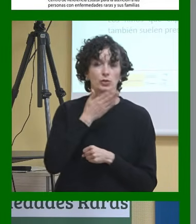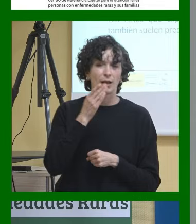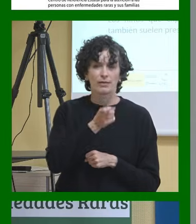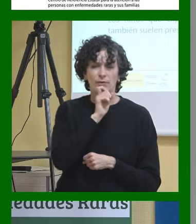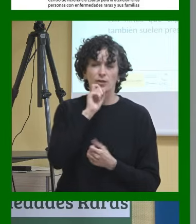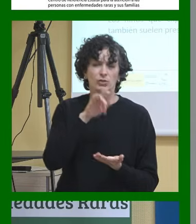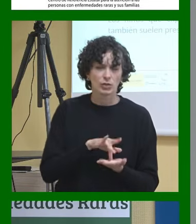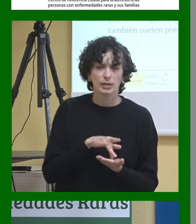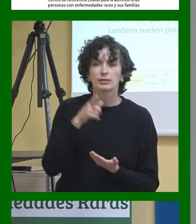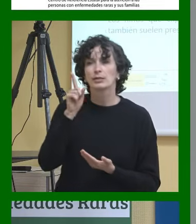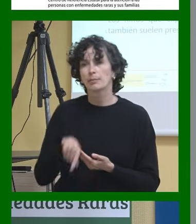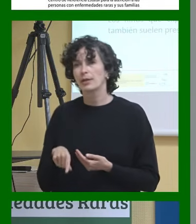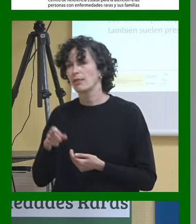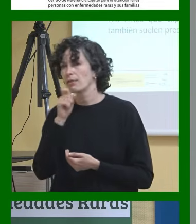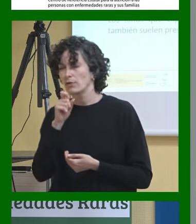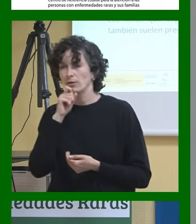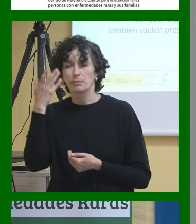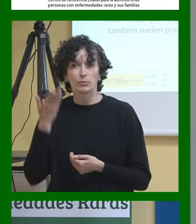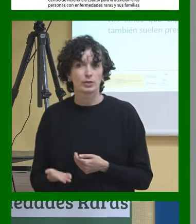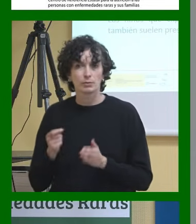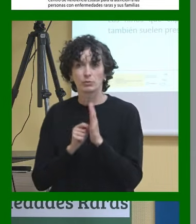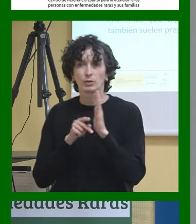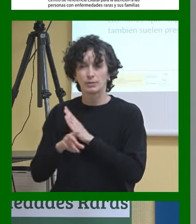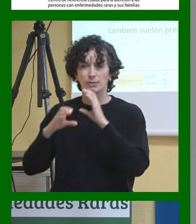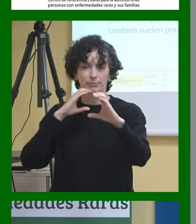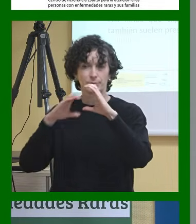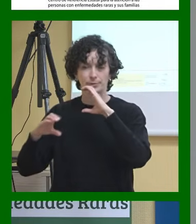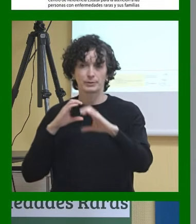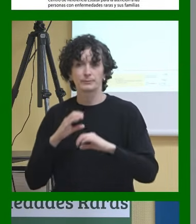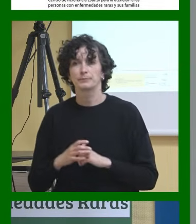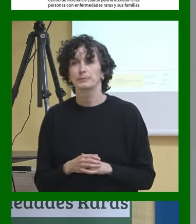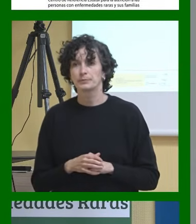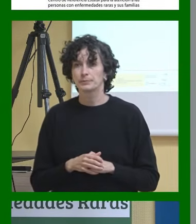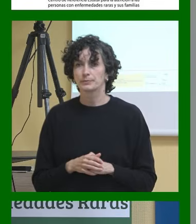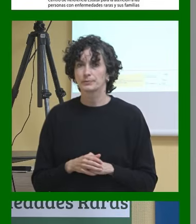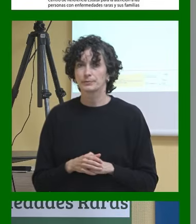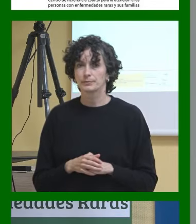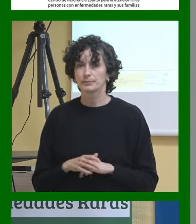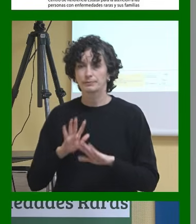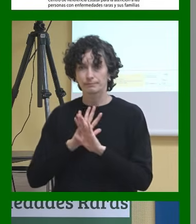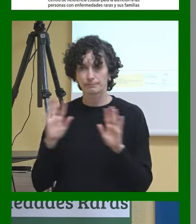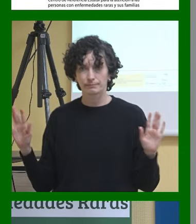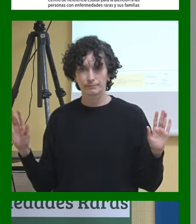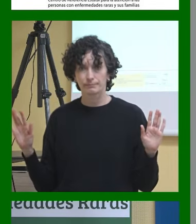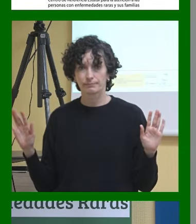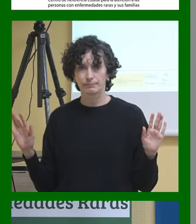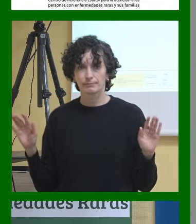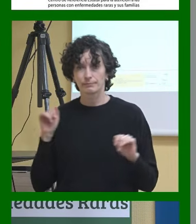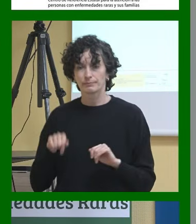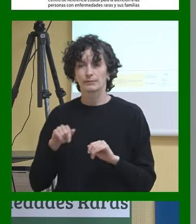también presentaban dificultades significativas a nivel de comunicación. Hasta aquí son los